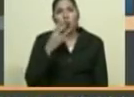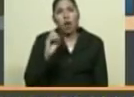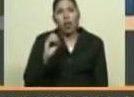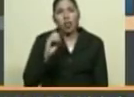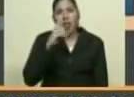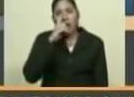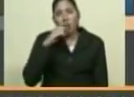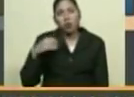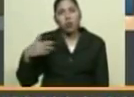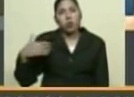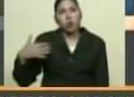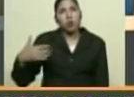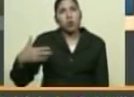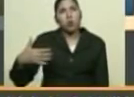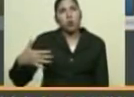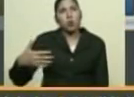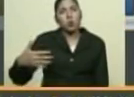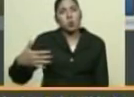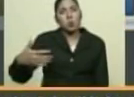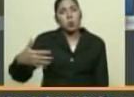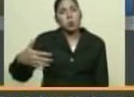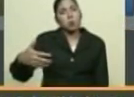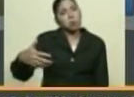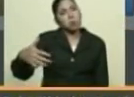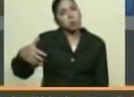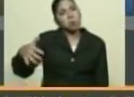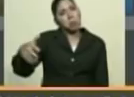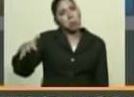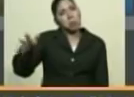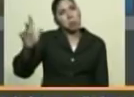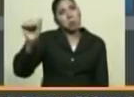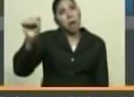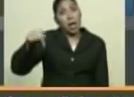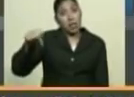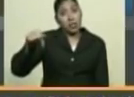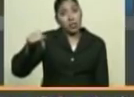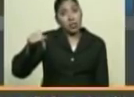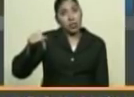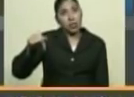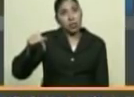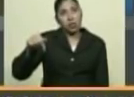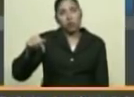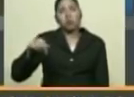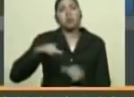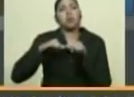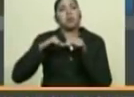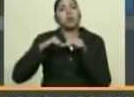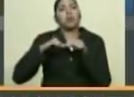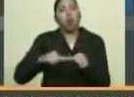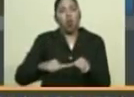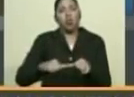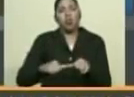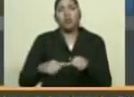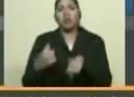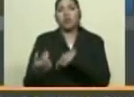aquí. Gracias a Ramón Carrizales vino para acá el comandante Hugo Chávez, de capitán.